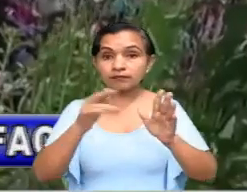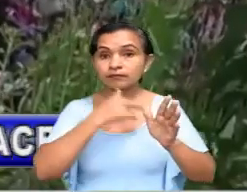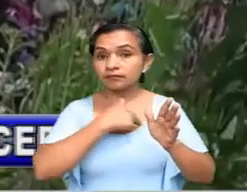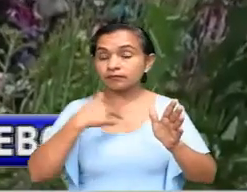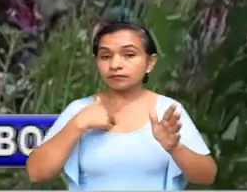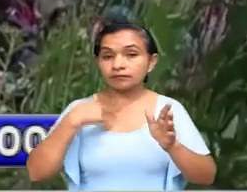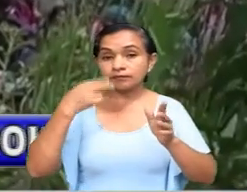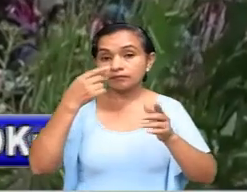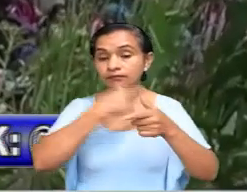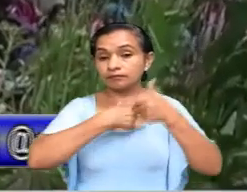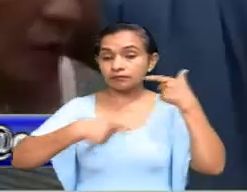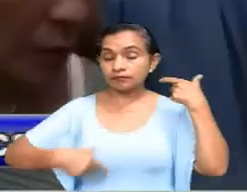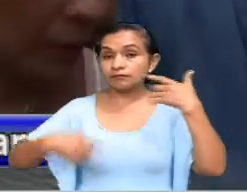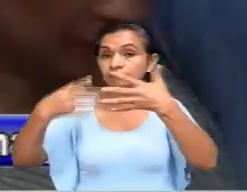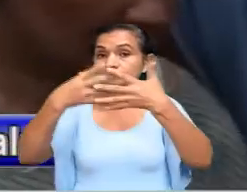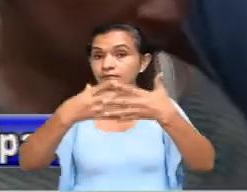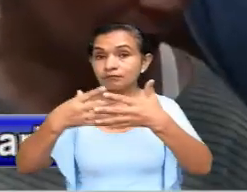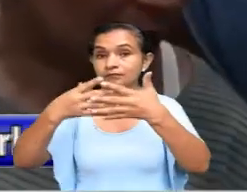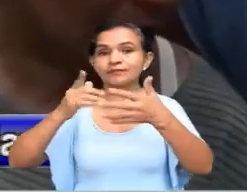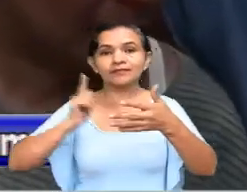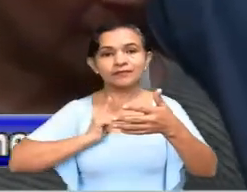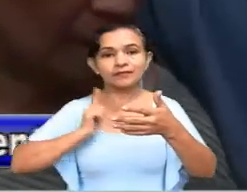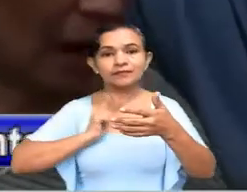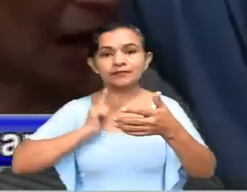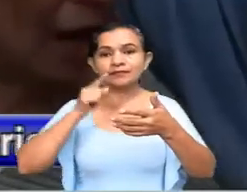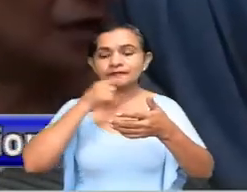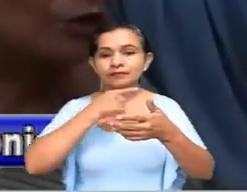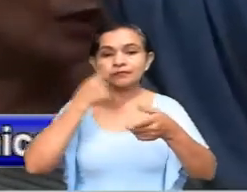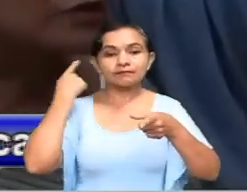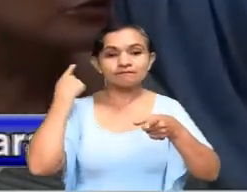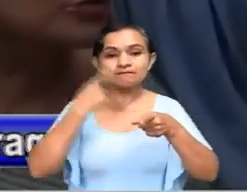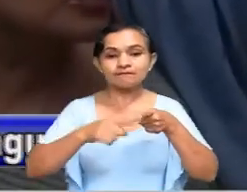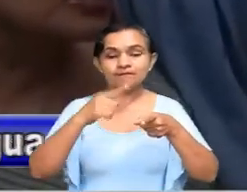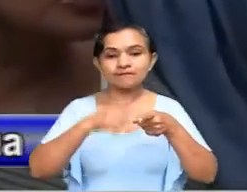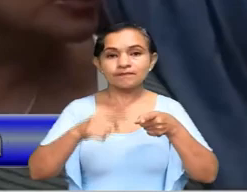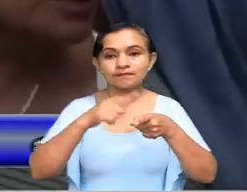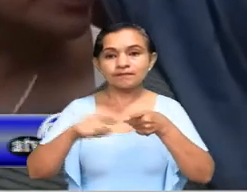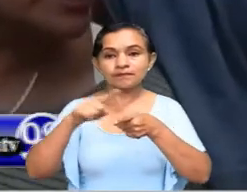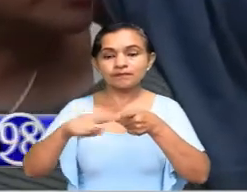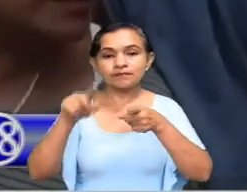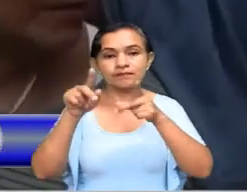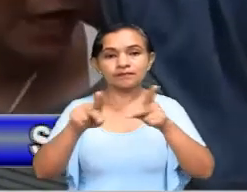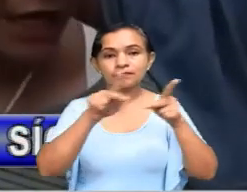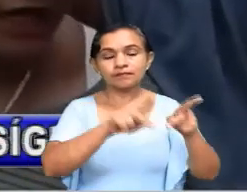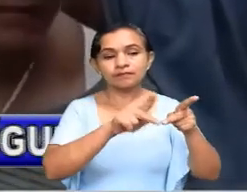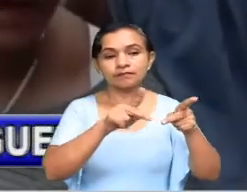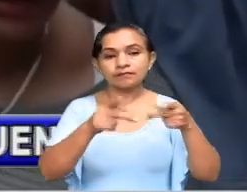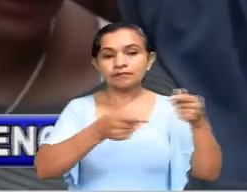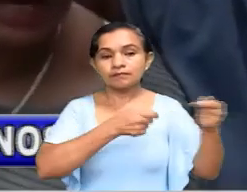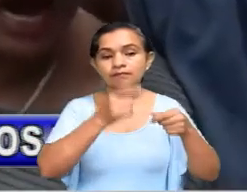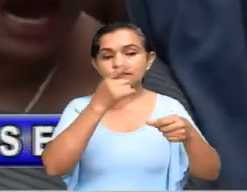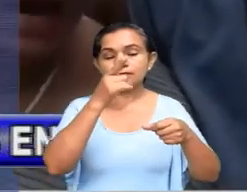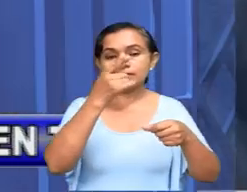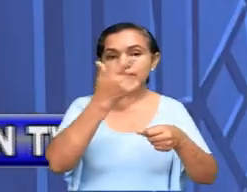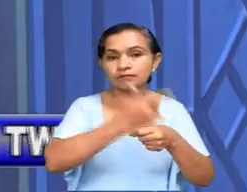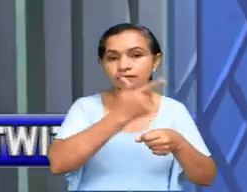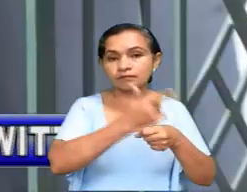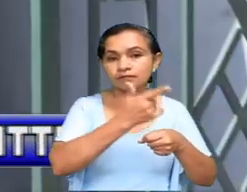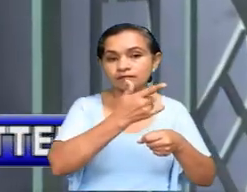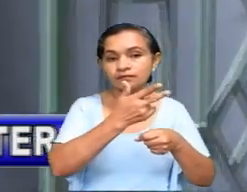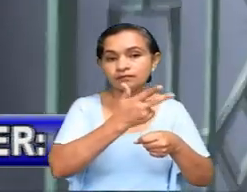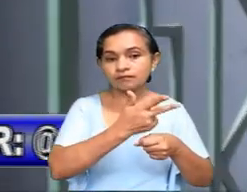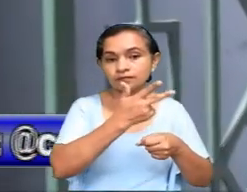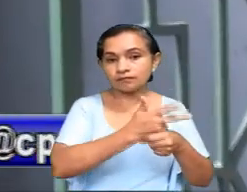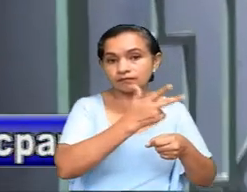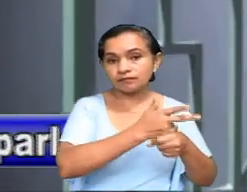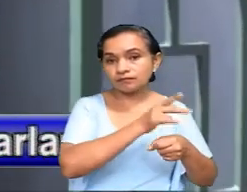anuncia Trump, mencionó que se encuentra grabar las remesas e imponer aranceles a los productos de exportación guatemaltecos. Alza